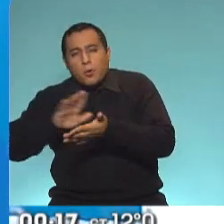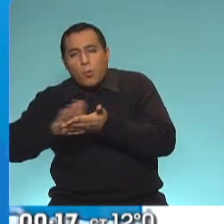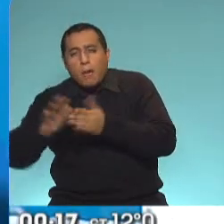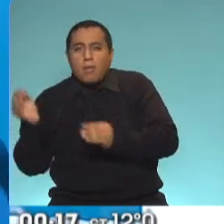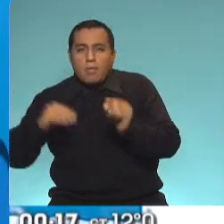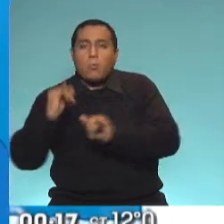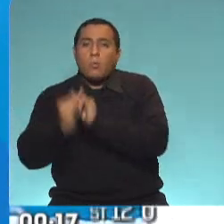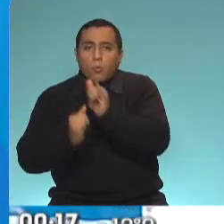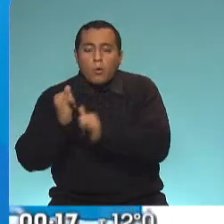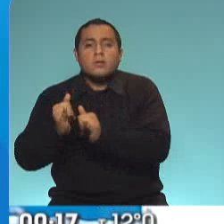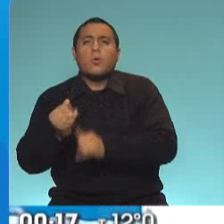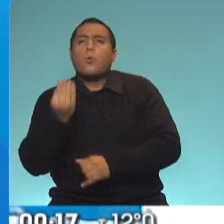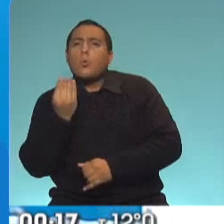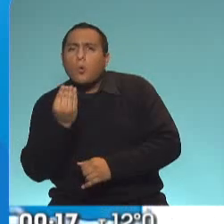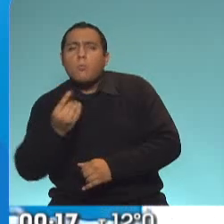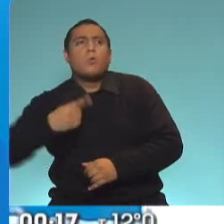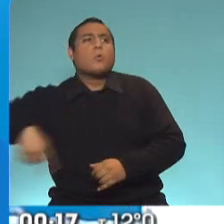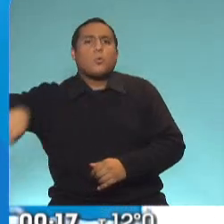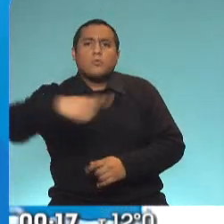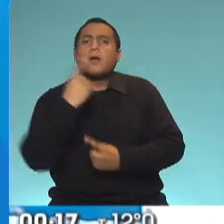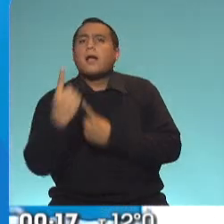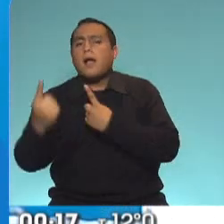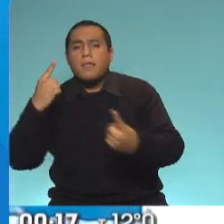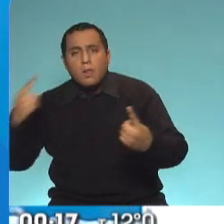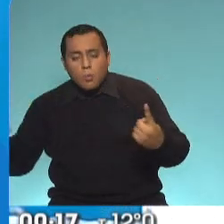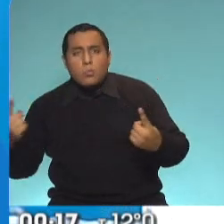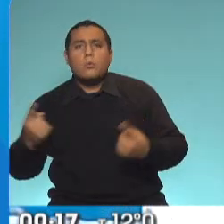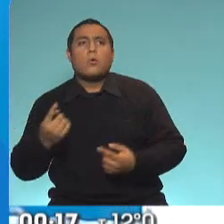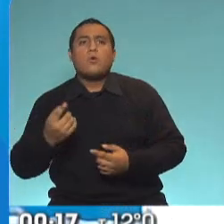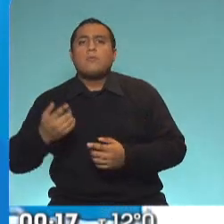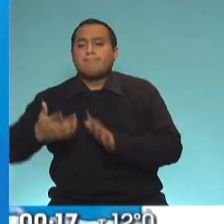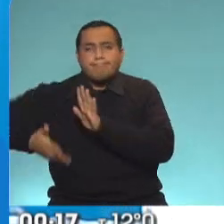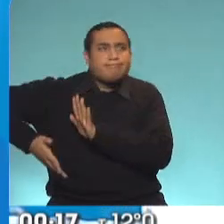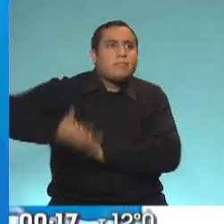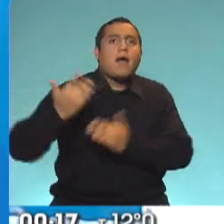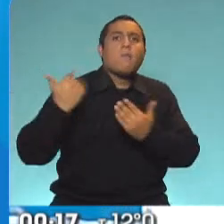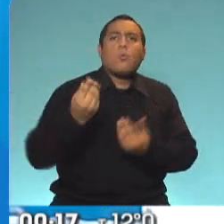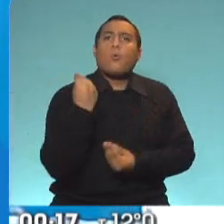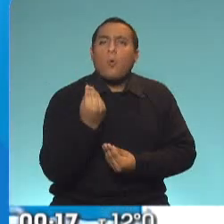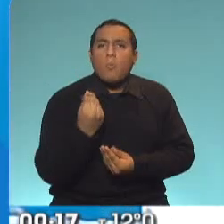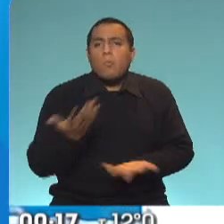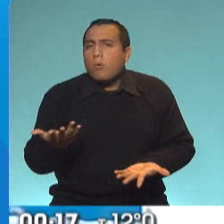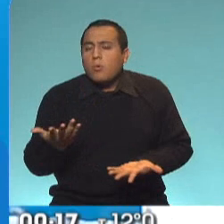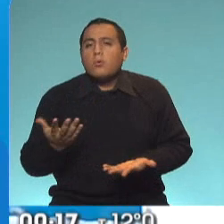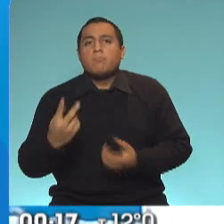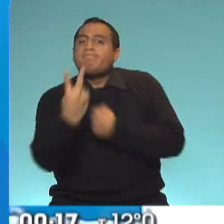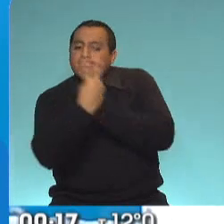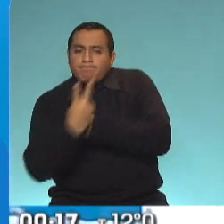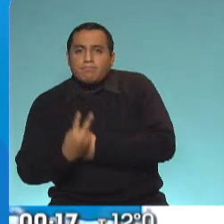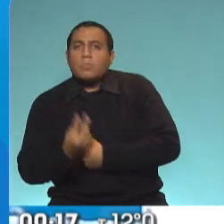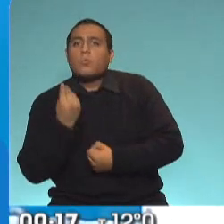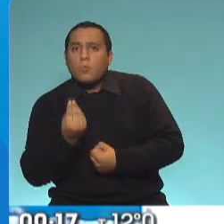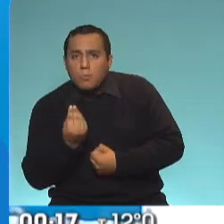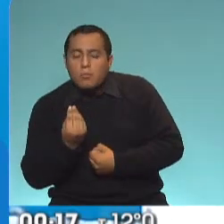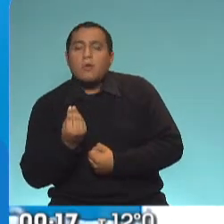enfática en relación a cómo cada uno de nosotros, cada una de nosotras realice esas salidas de manera individual, con esa prevención, que es lo